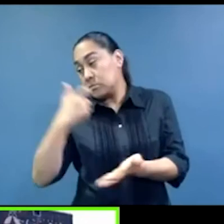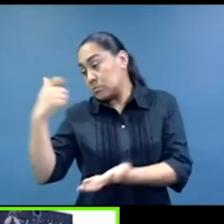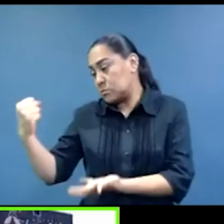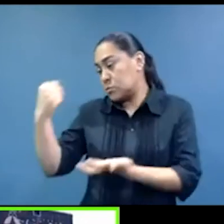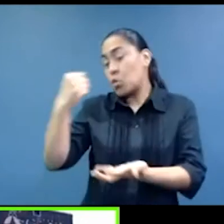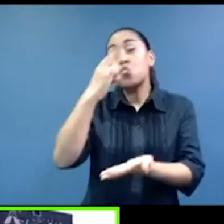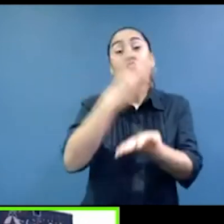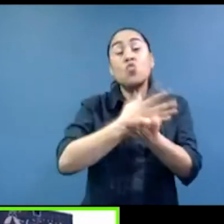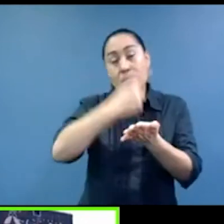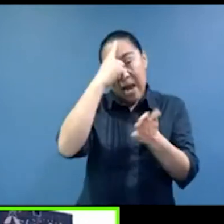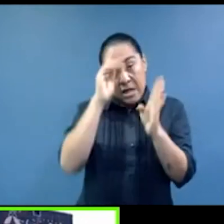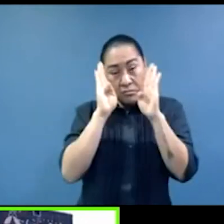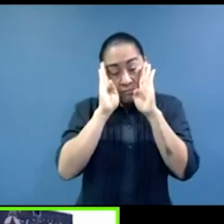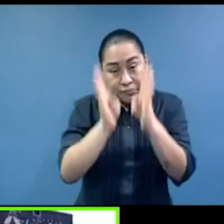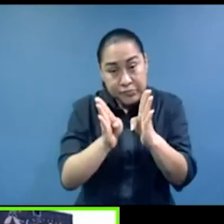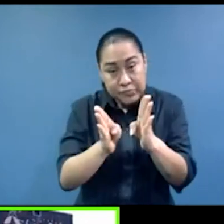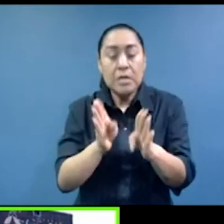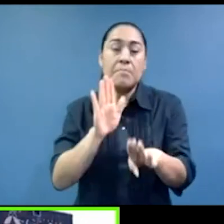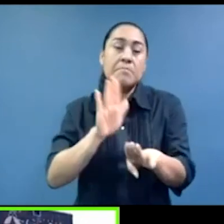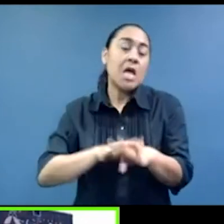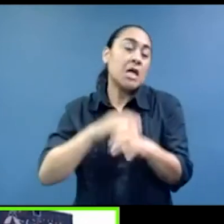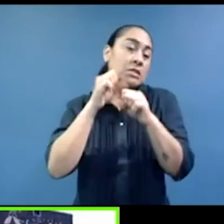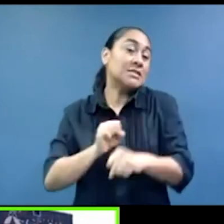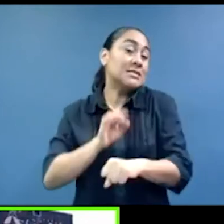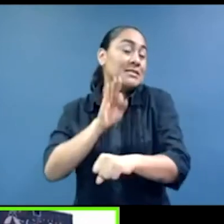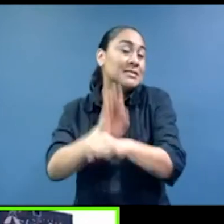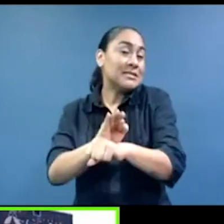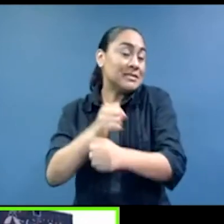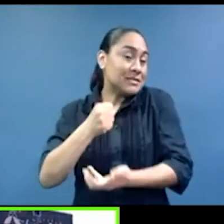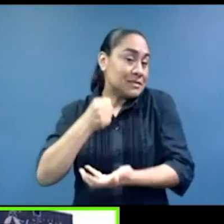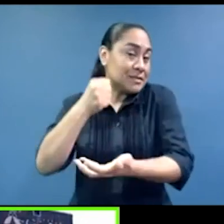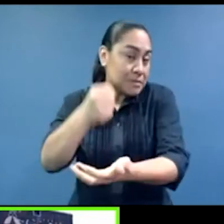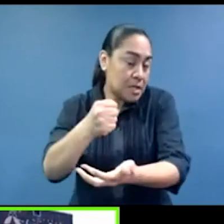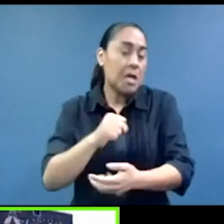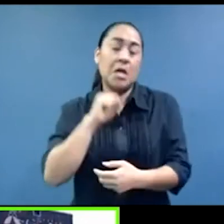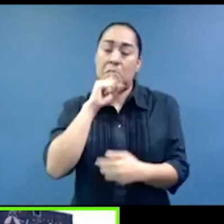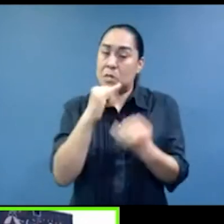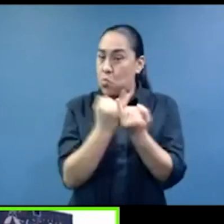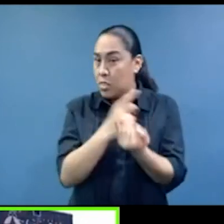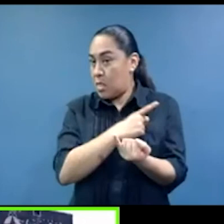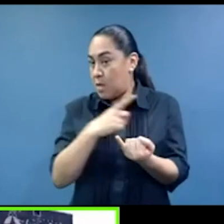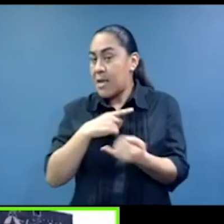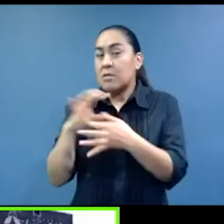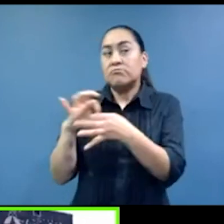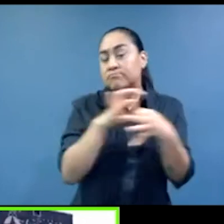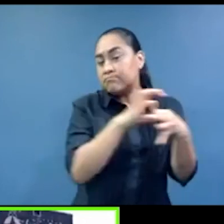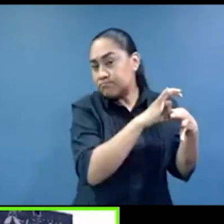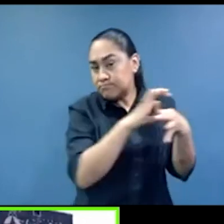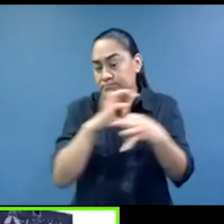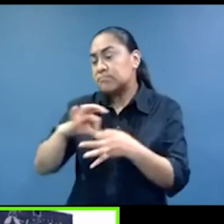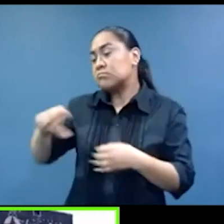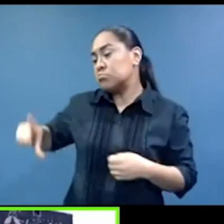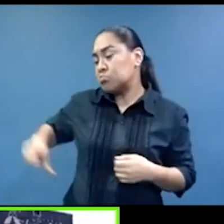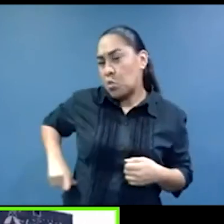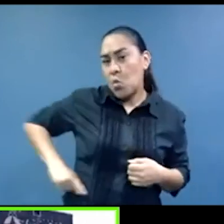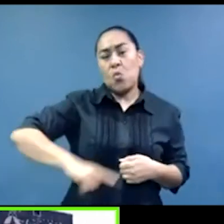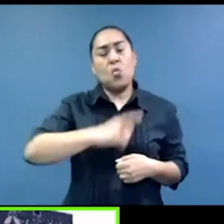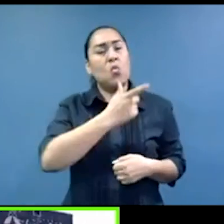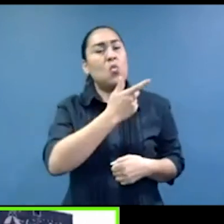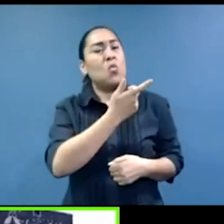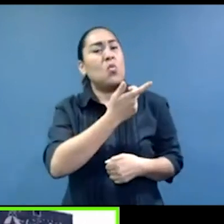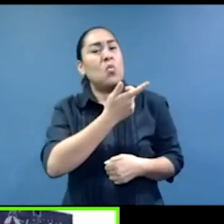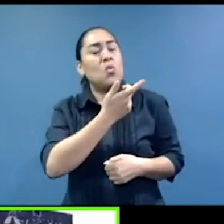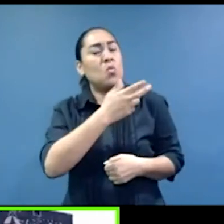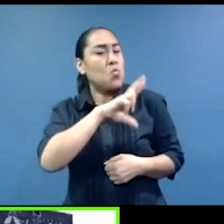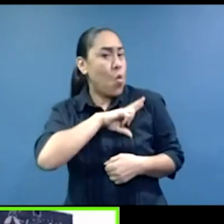¿no? Para garantizar y que sea también homologado en tanto lo público, lo privado, para que no exista esta